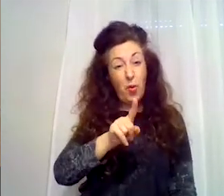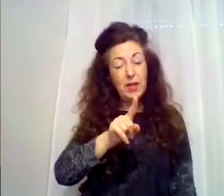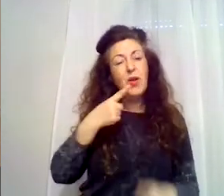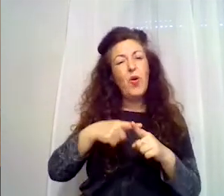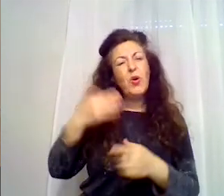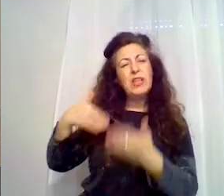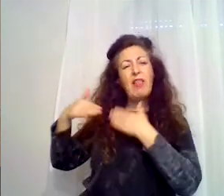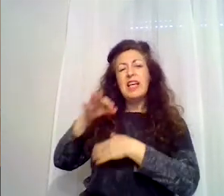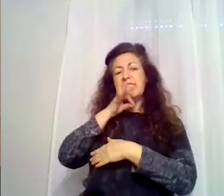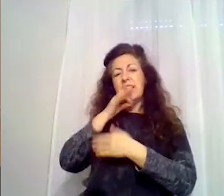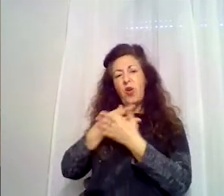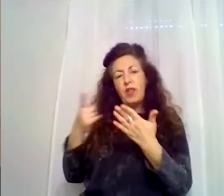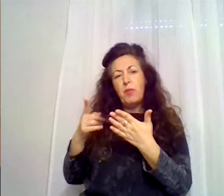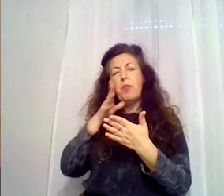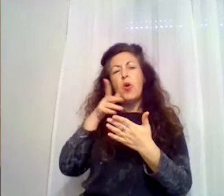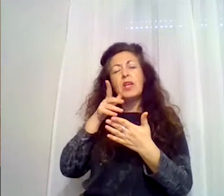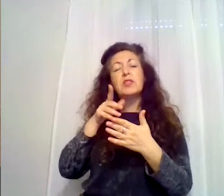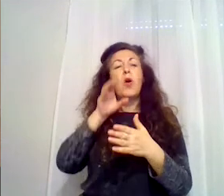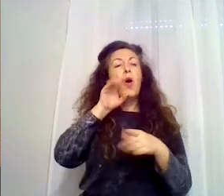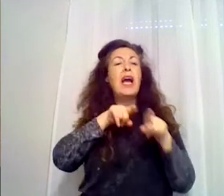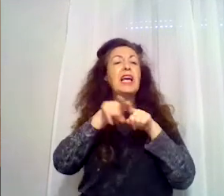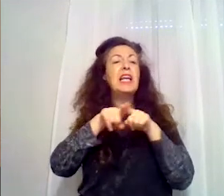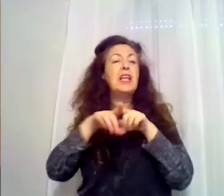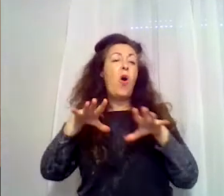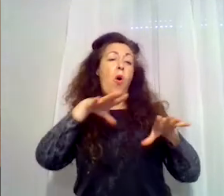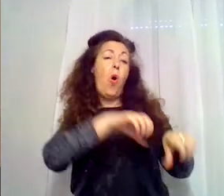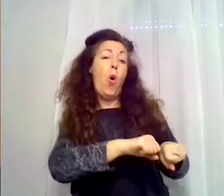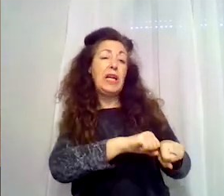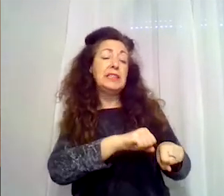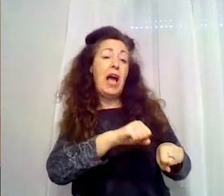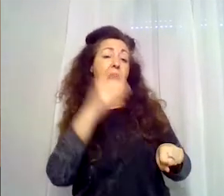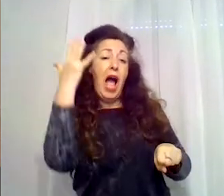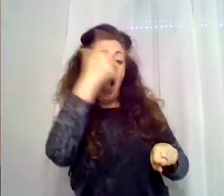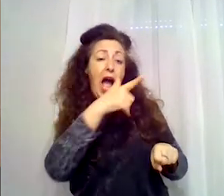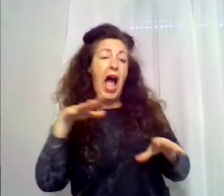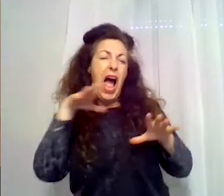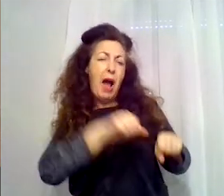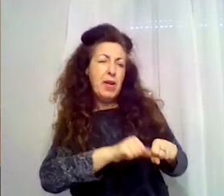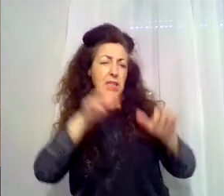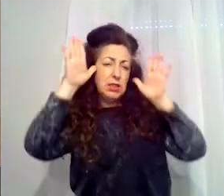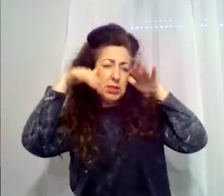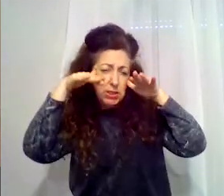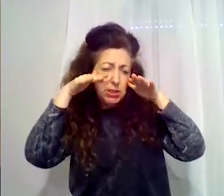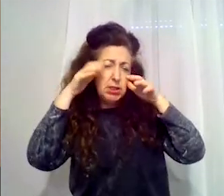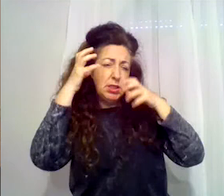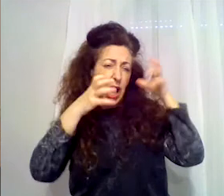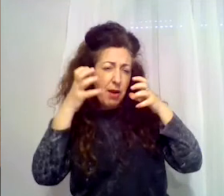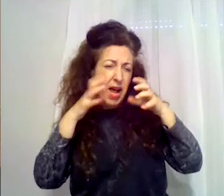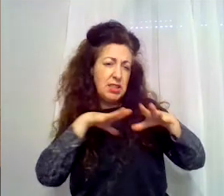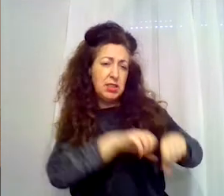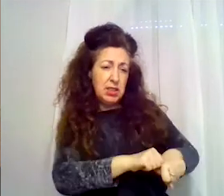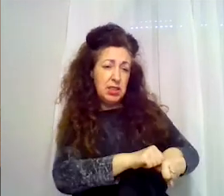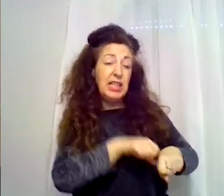de Elizabeth I, y yo lo que he dicho es lo contrario, es decir, que la reina era un monarca absoluto, que tenía un